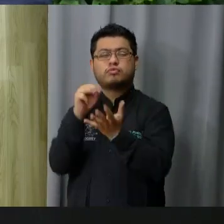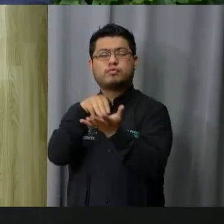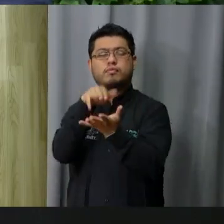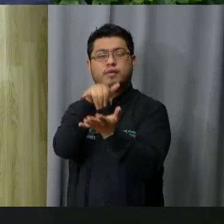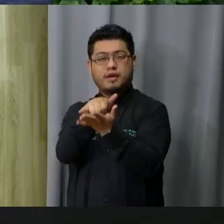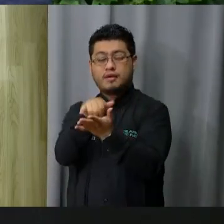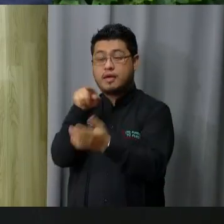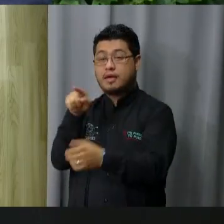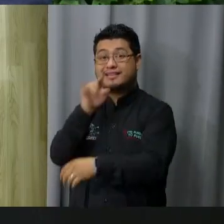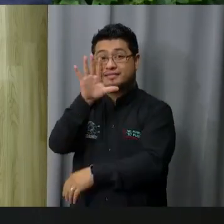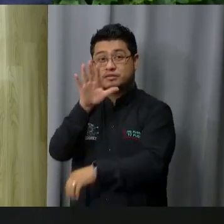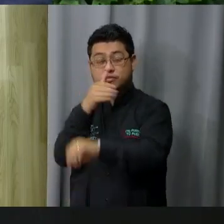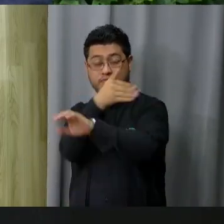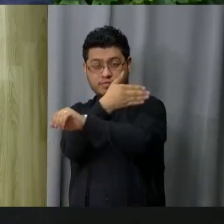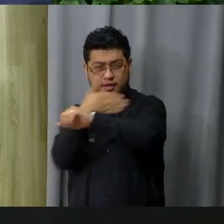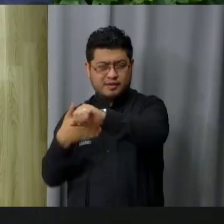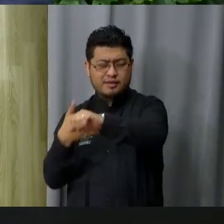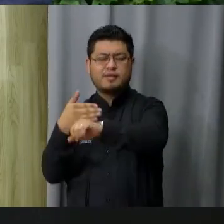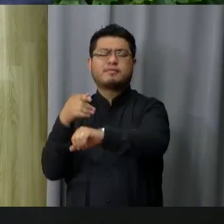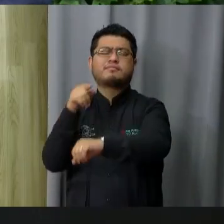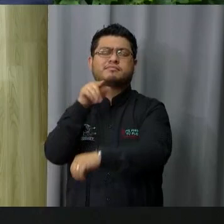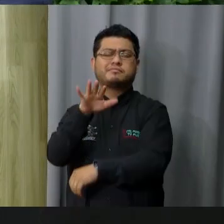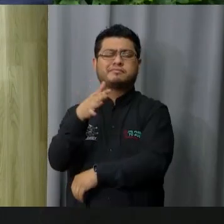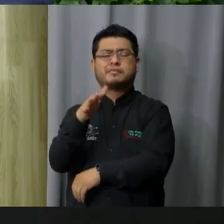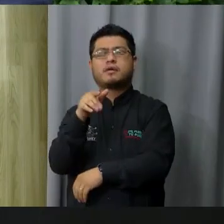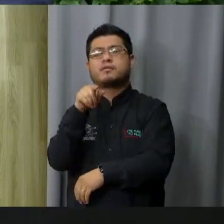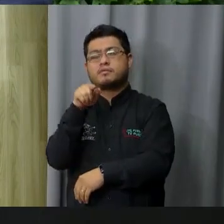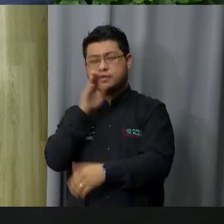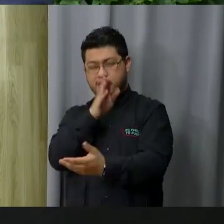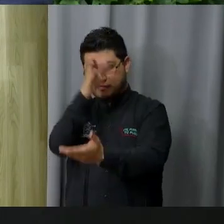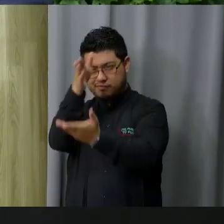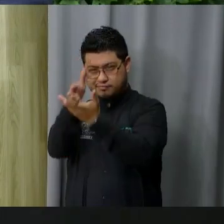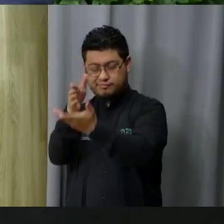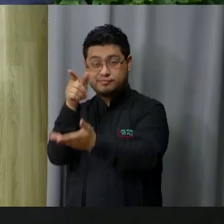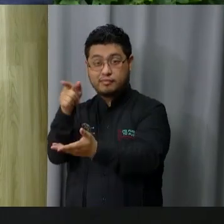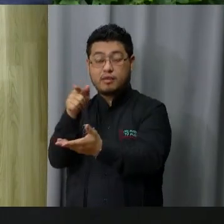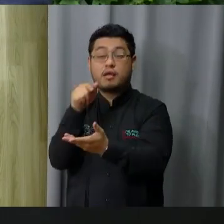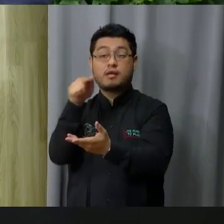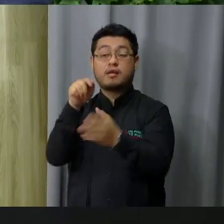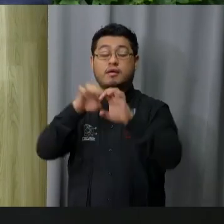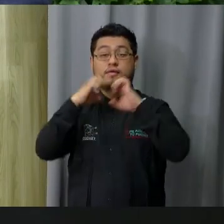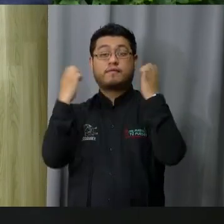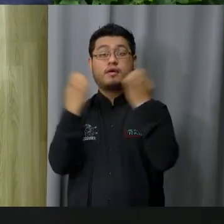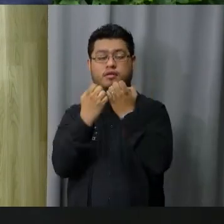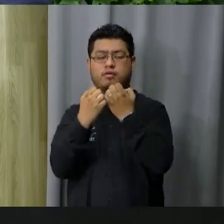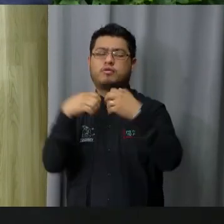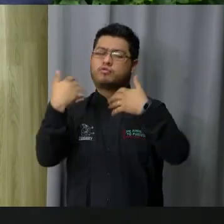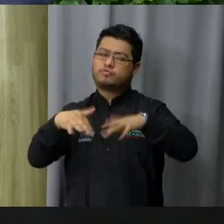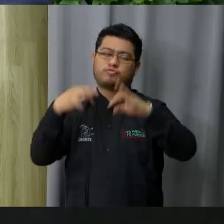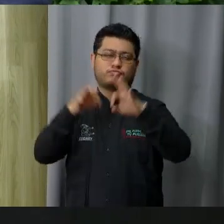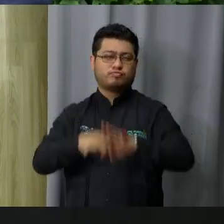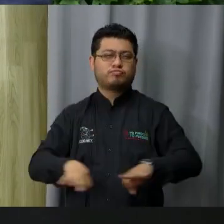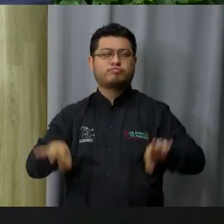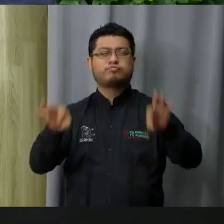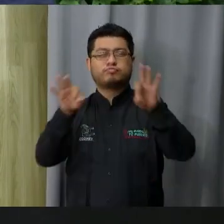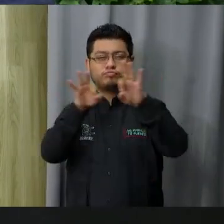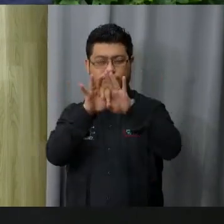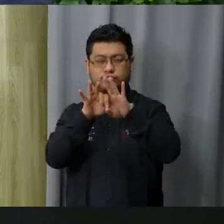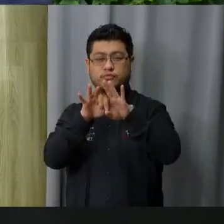Entonces, así que invitamos a todas las familias. Yo creo que va a ser un evento muy, muy emotivo. Van a